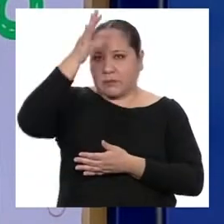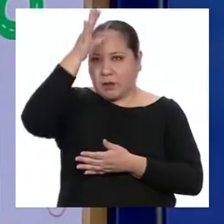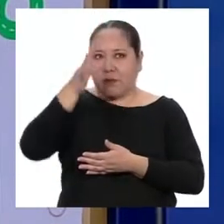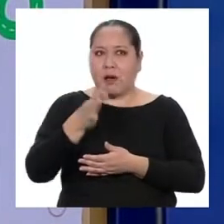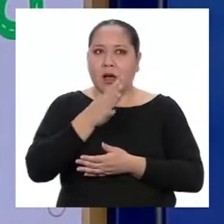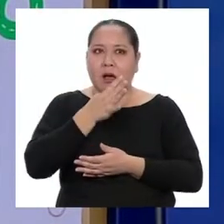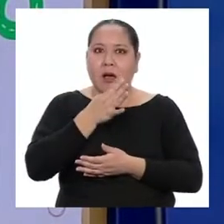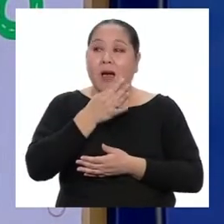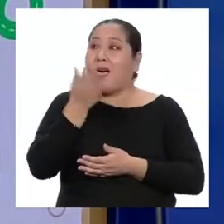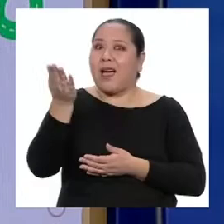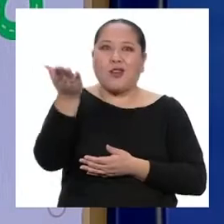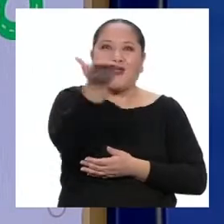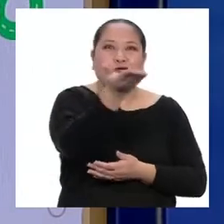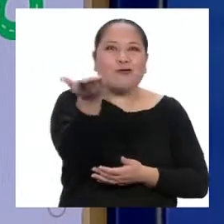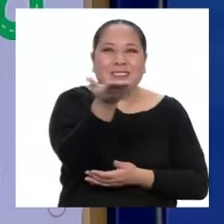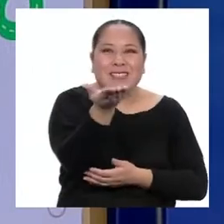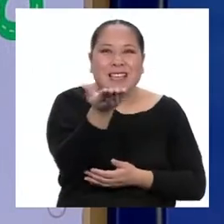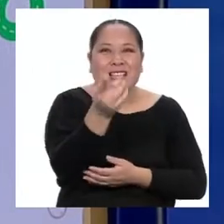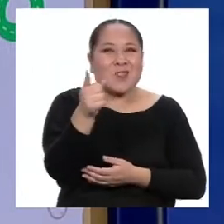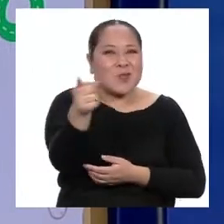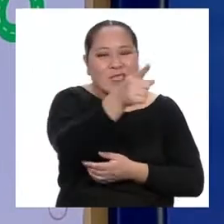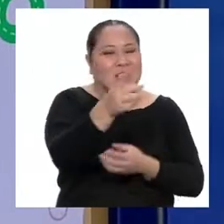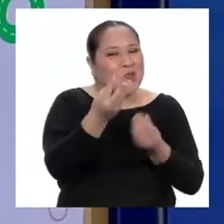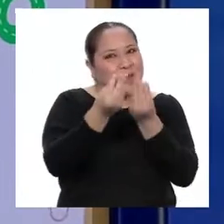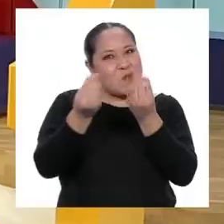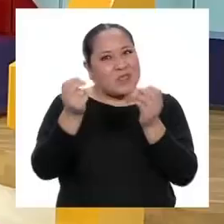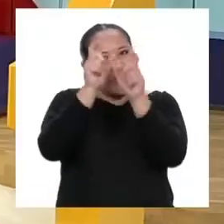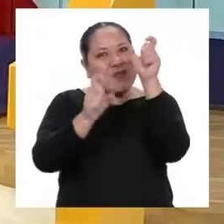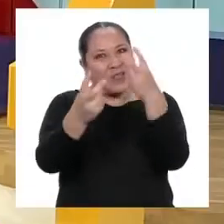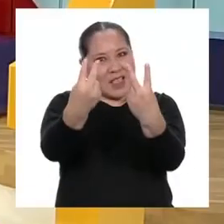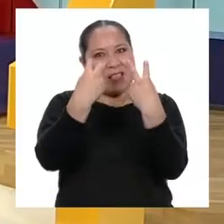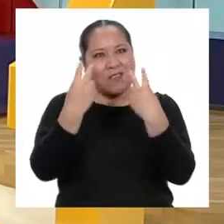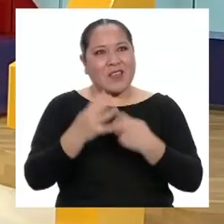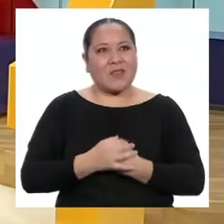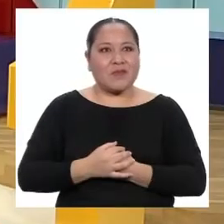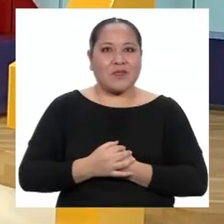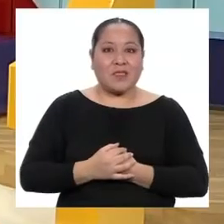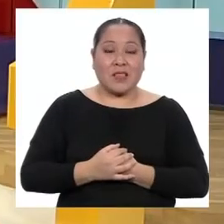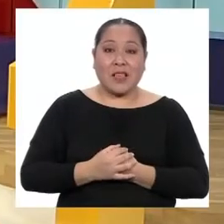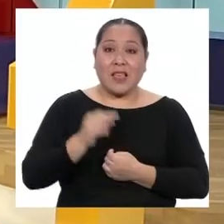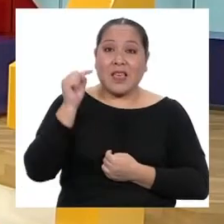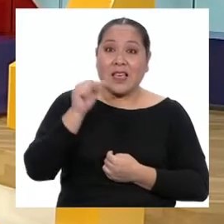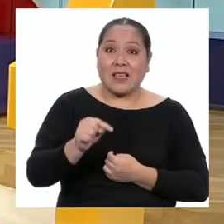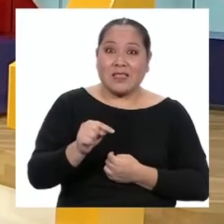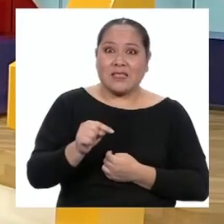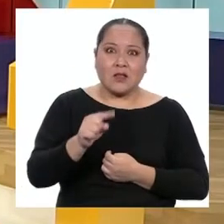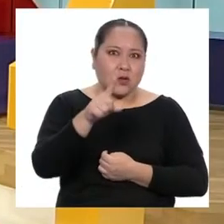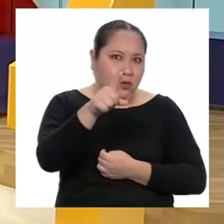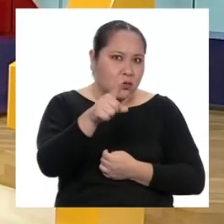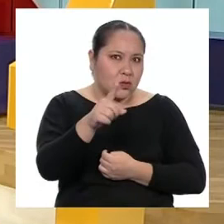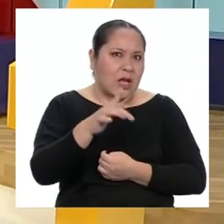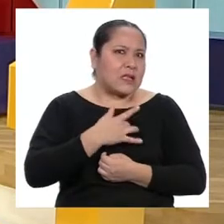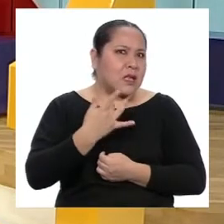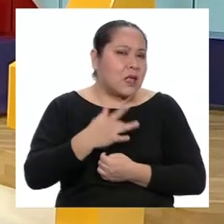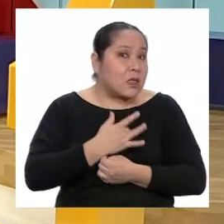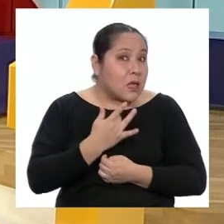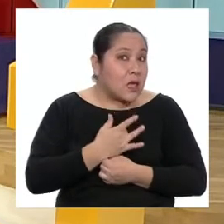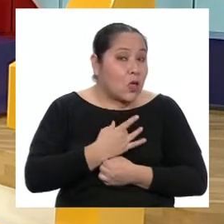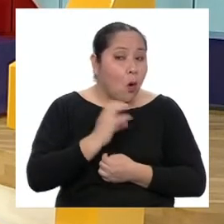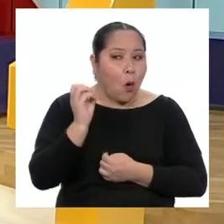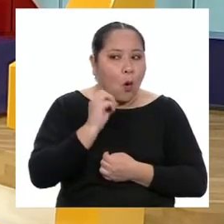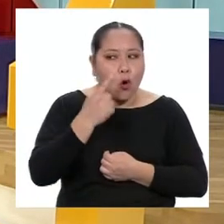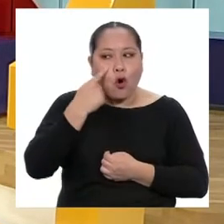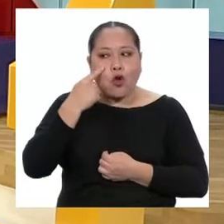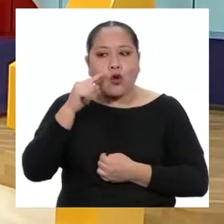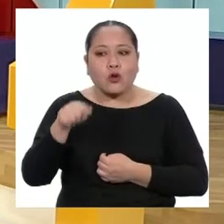y ustedes son muchos más. ¿Han pasado o conocen a alguien que haya pasado por